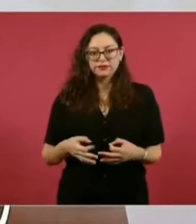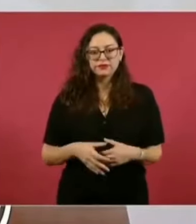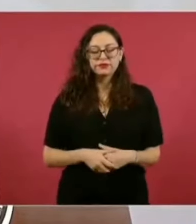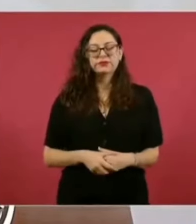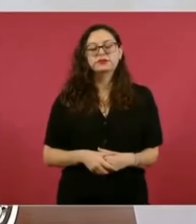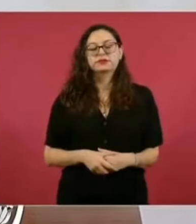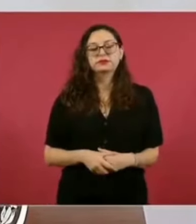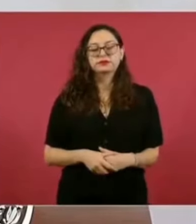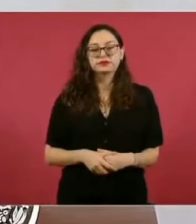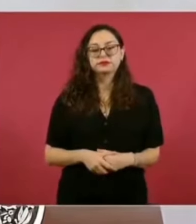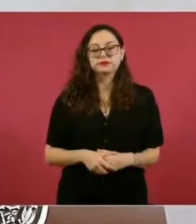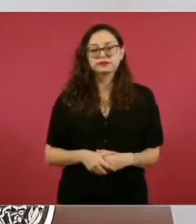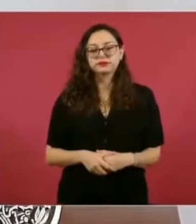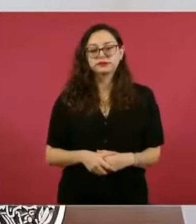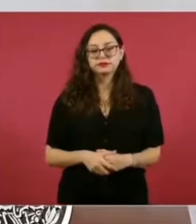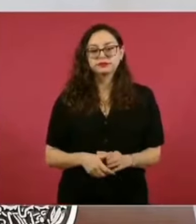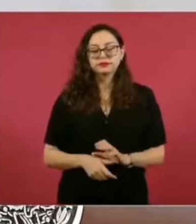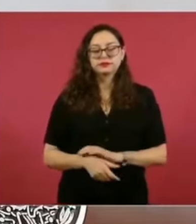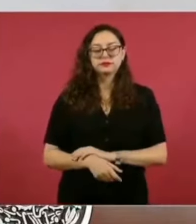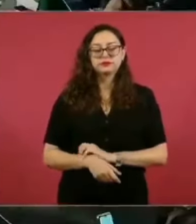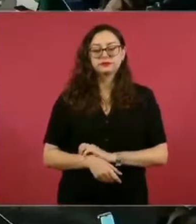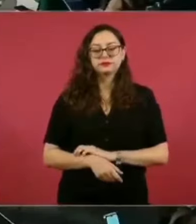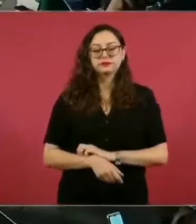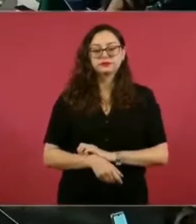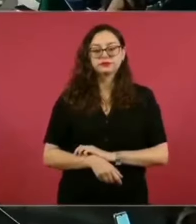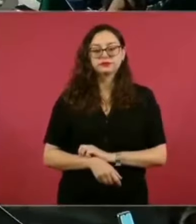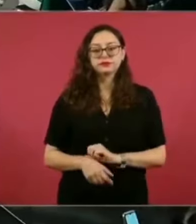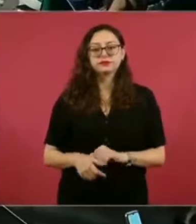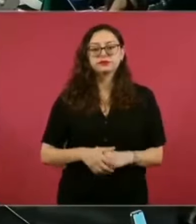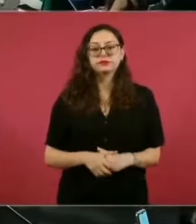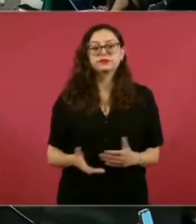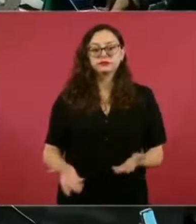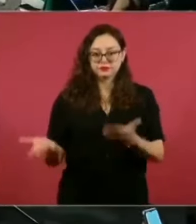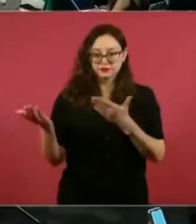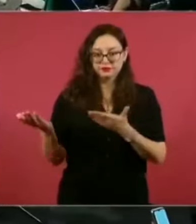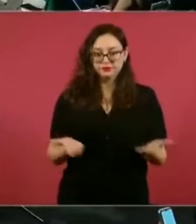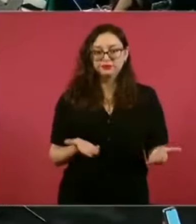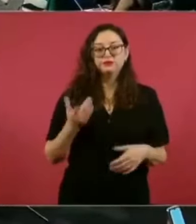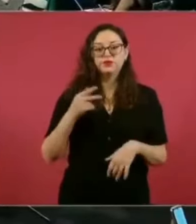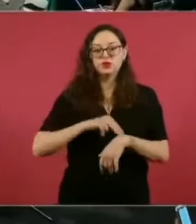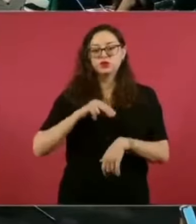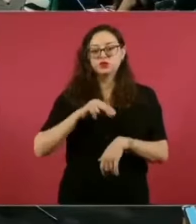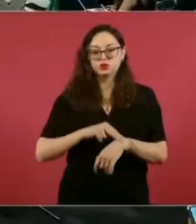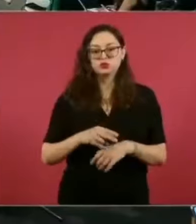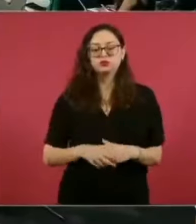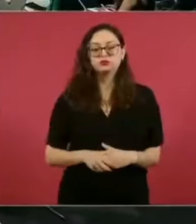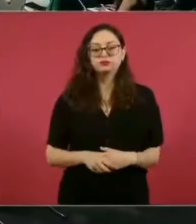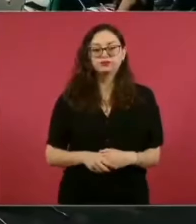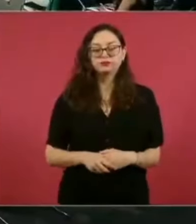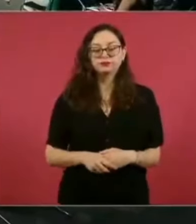Entonces, a la atención médica. Vamos a escuchar aquí al doctor.